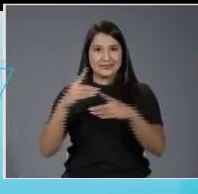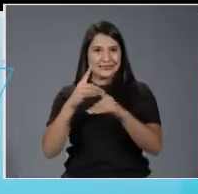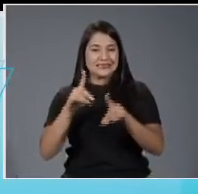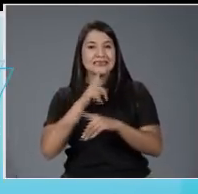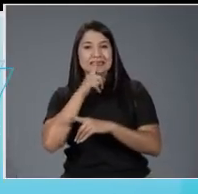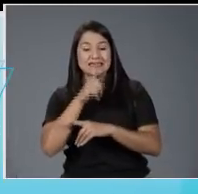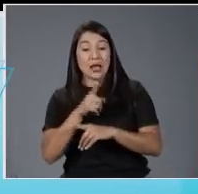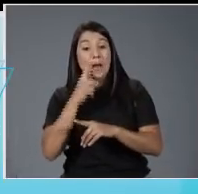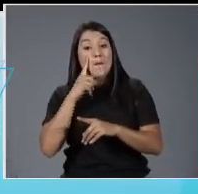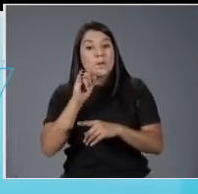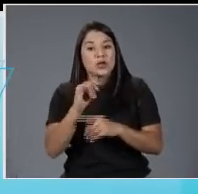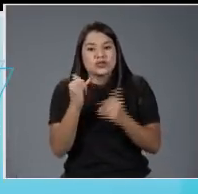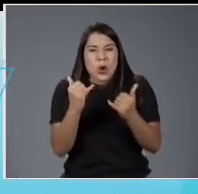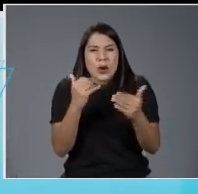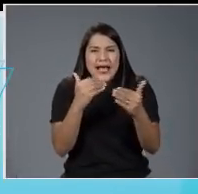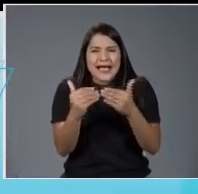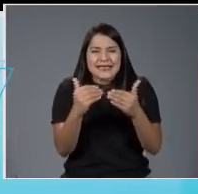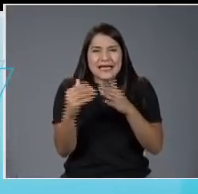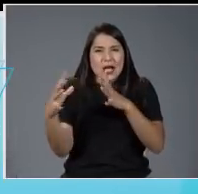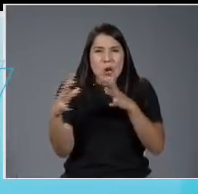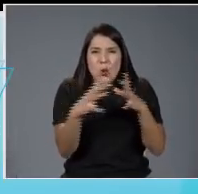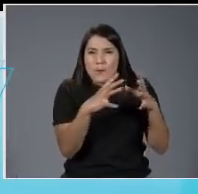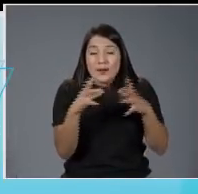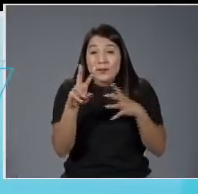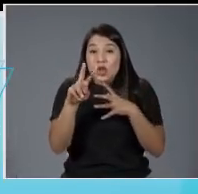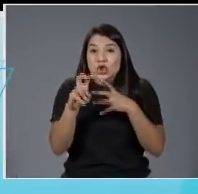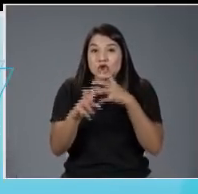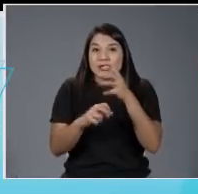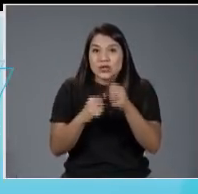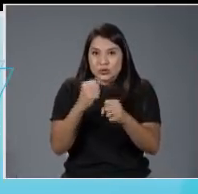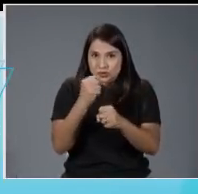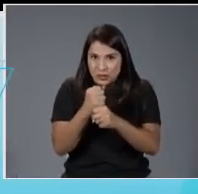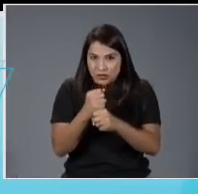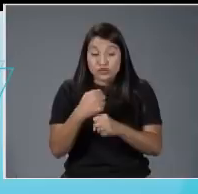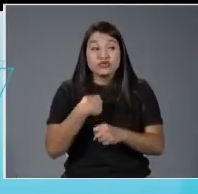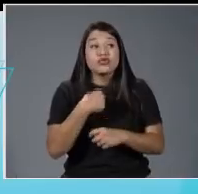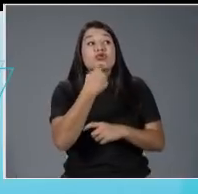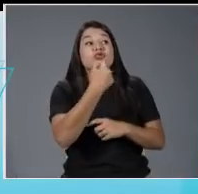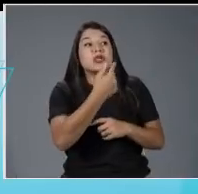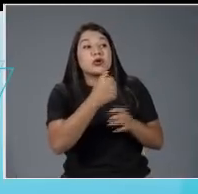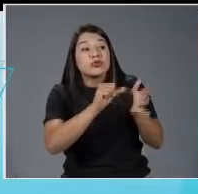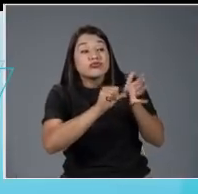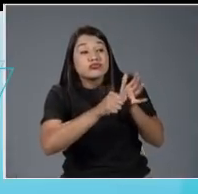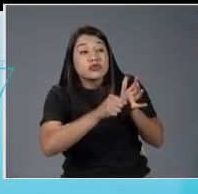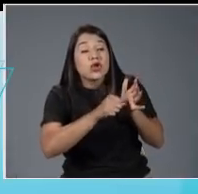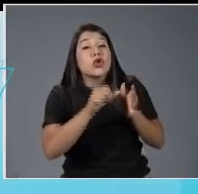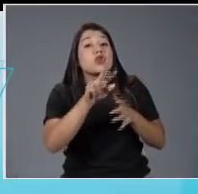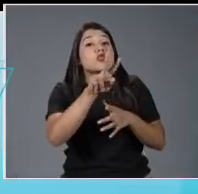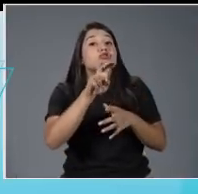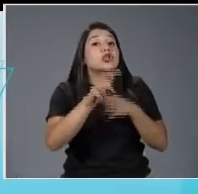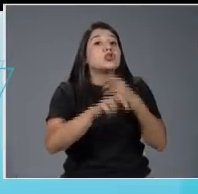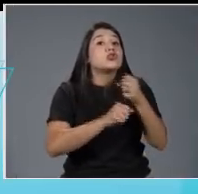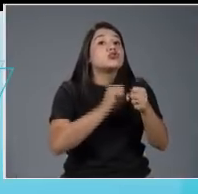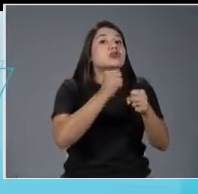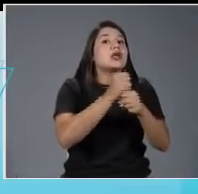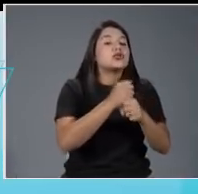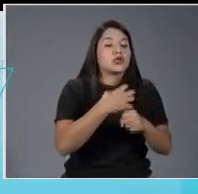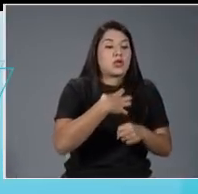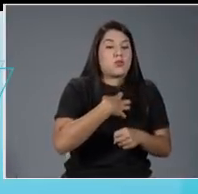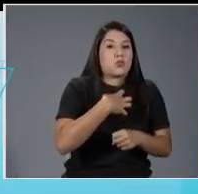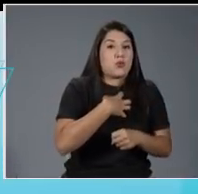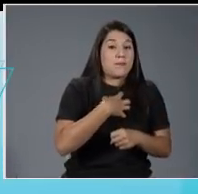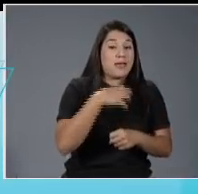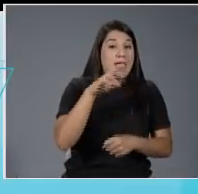nuestra democracia, yo siempre que puedo hago una diferencia. Estamos cumpliendo 200 años de nuestra república. De democracia es mucho